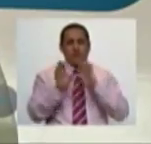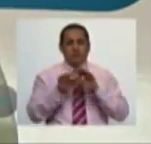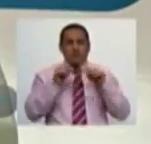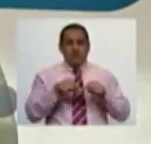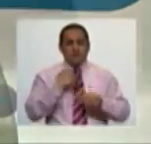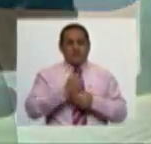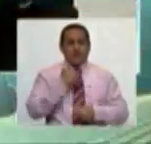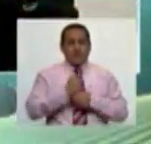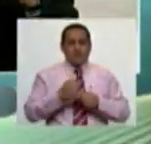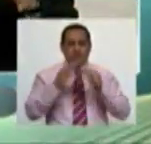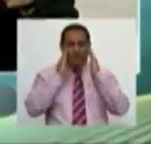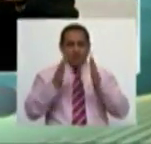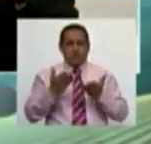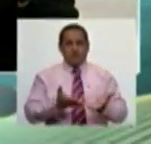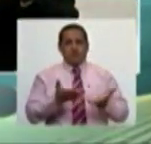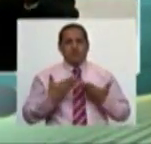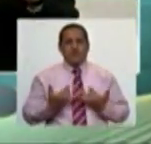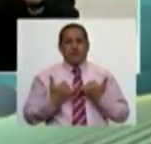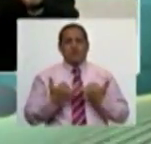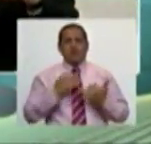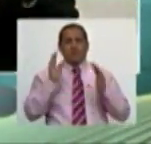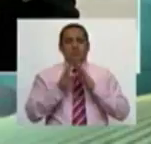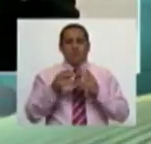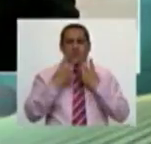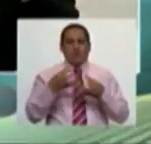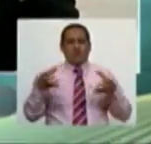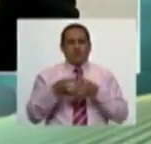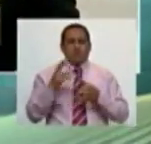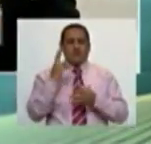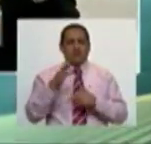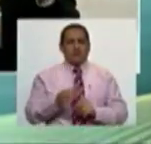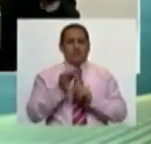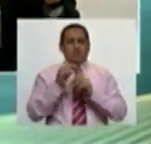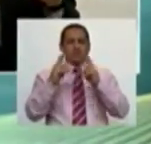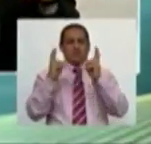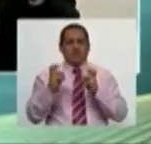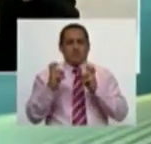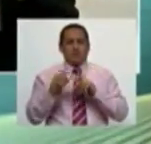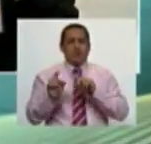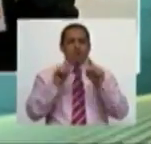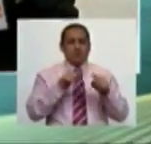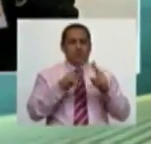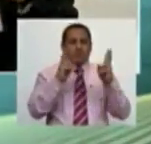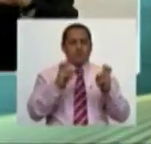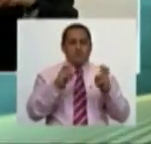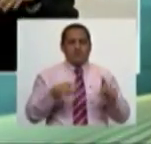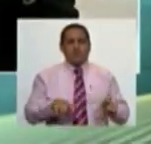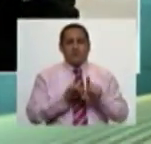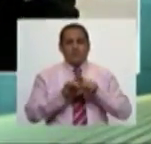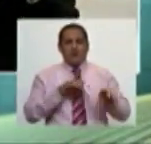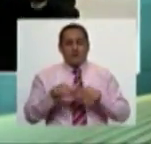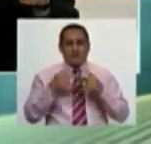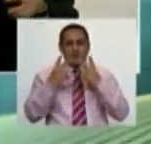visto que en este panorama que usted nos ha planteado de que hay bandas que están especializadas en un tema y en otro,